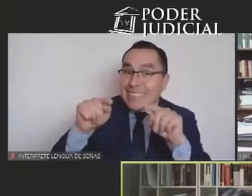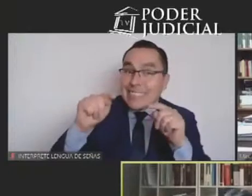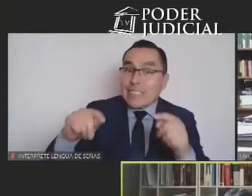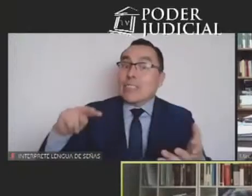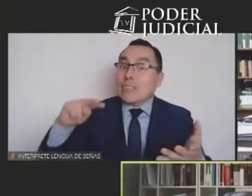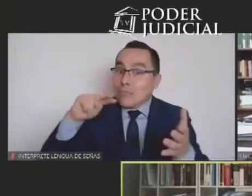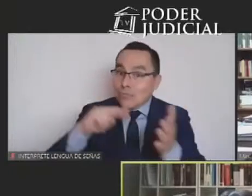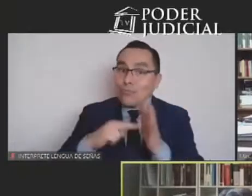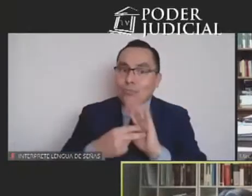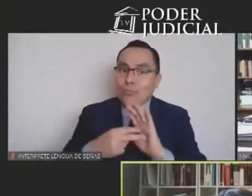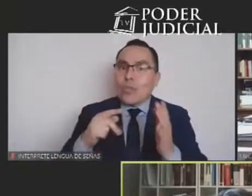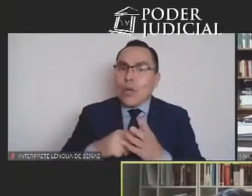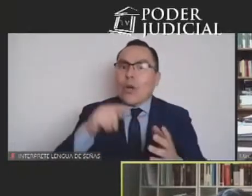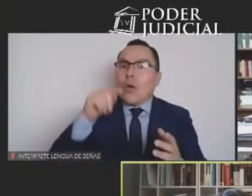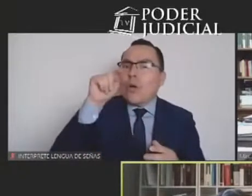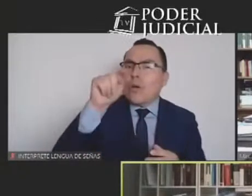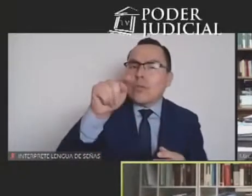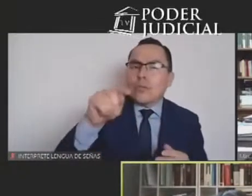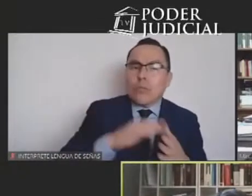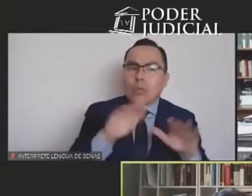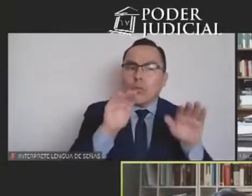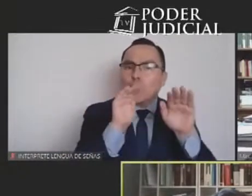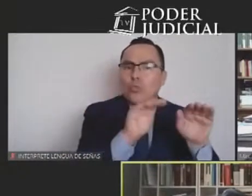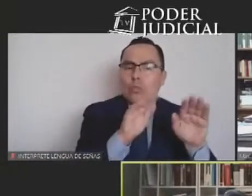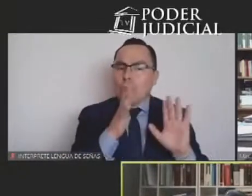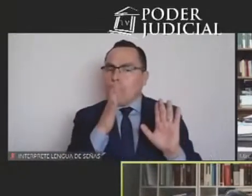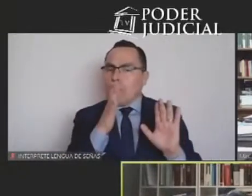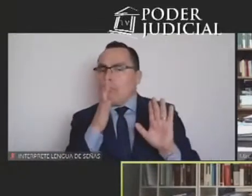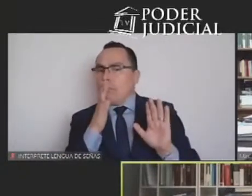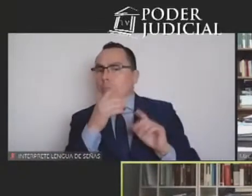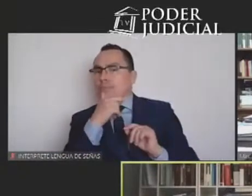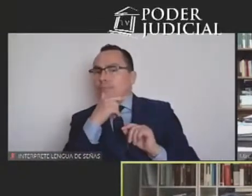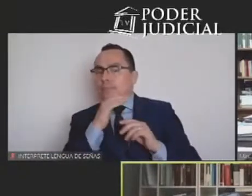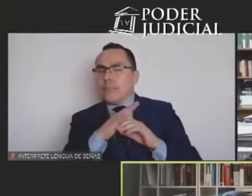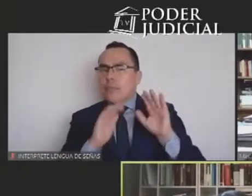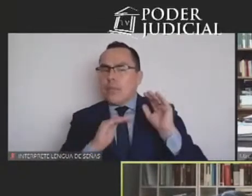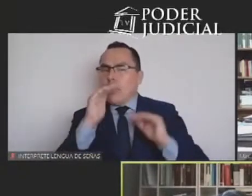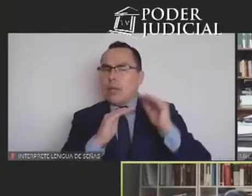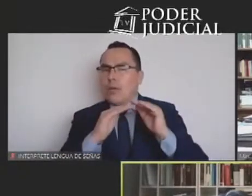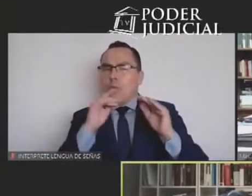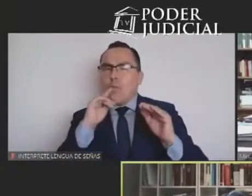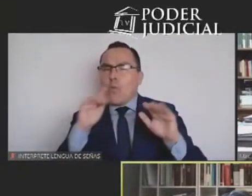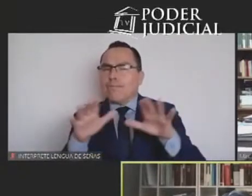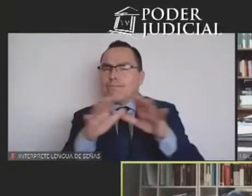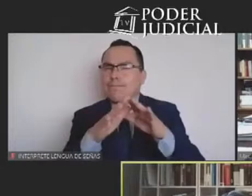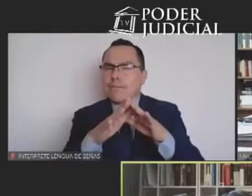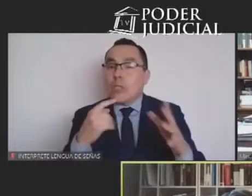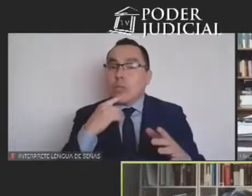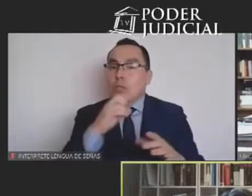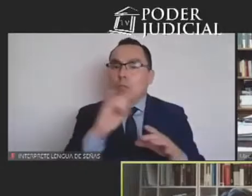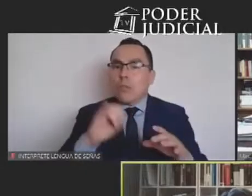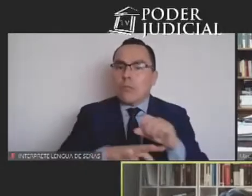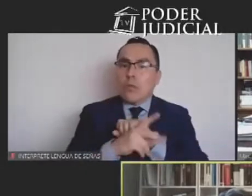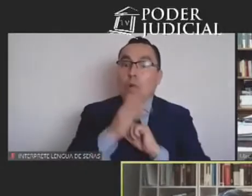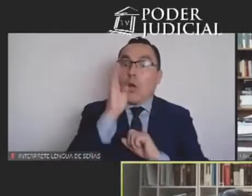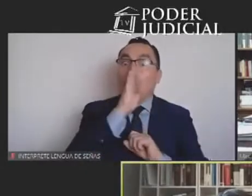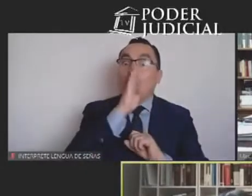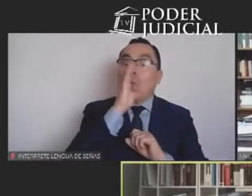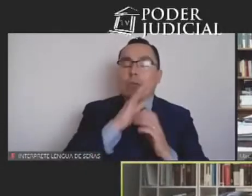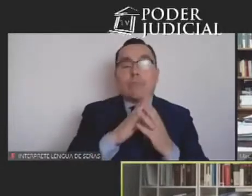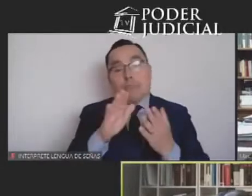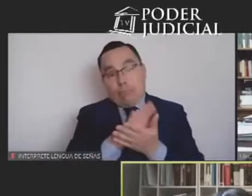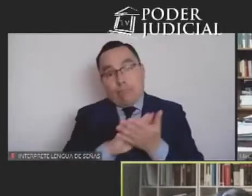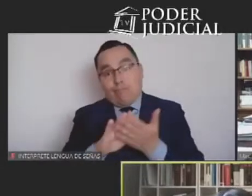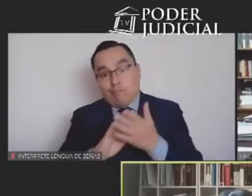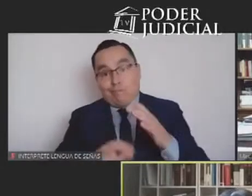ciertamente no solo lesiona las confianzas, sino que genera prácticas o incentivos a prácticas corruptas que son bien perversas. Por eso hay un